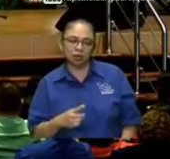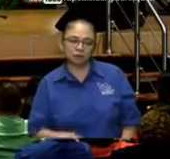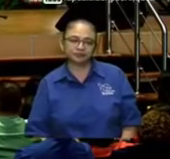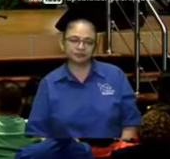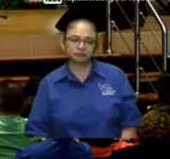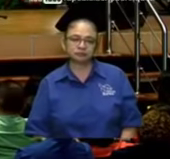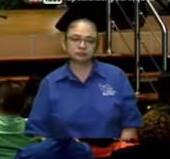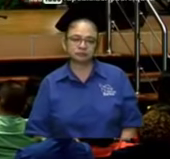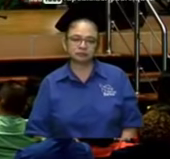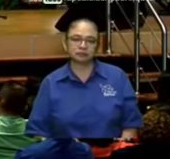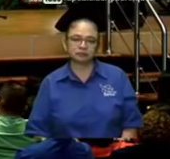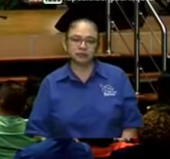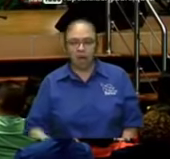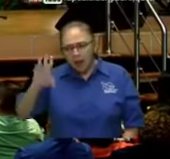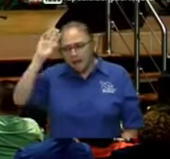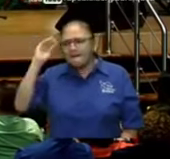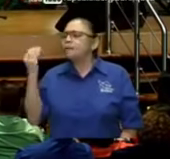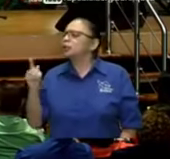lo tratas a él.